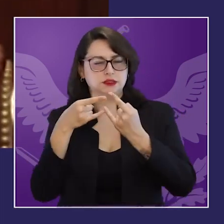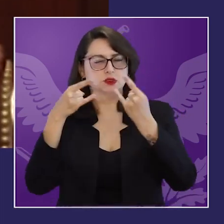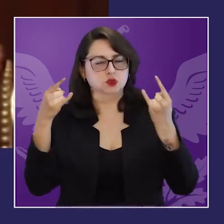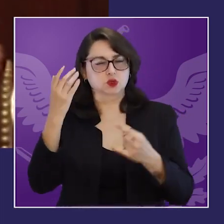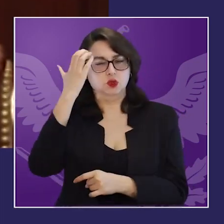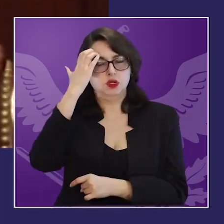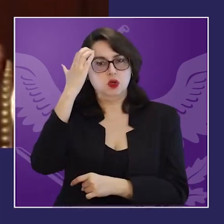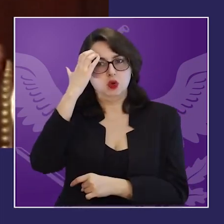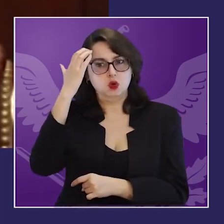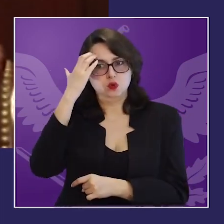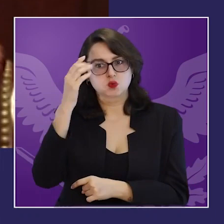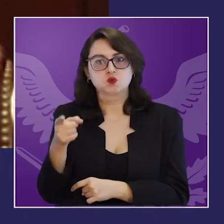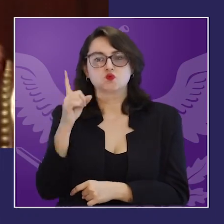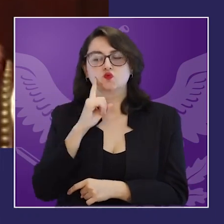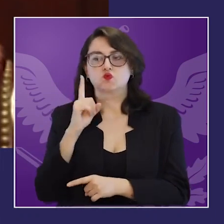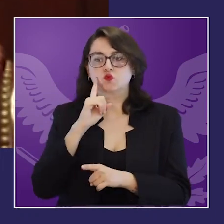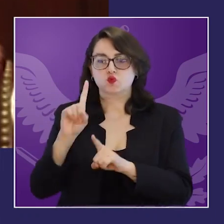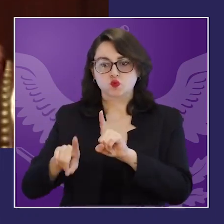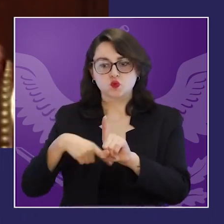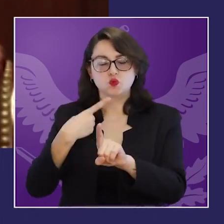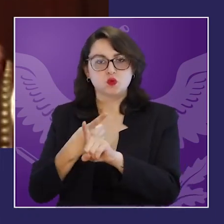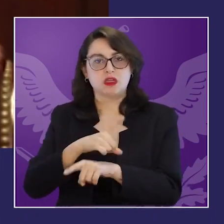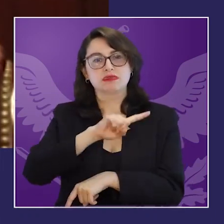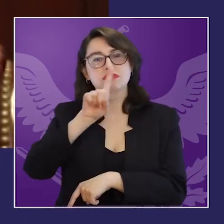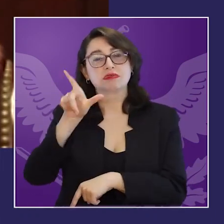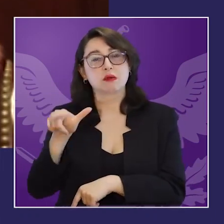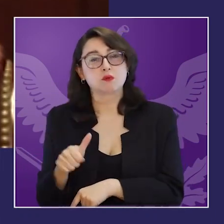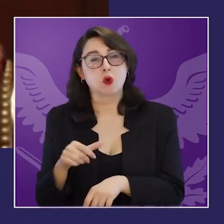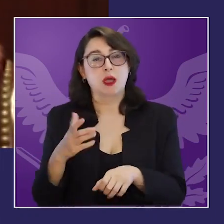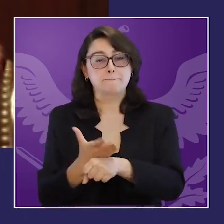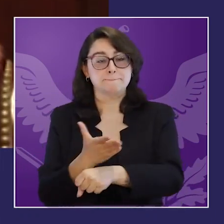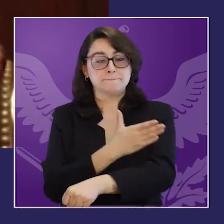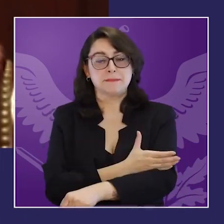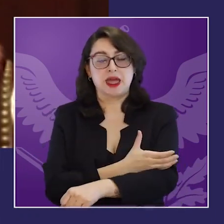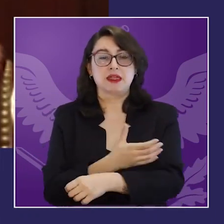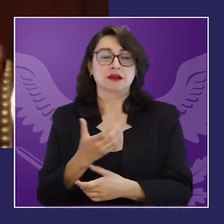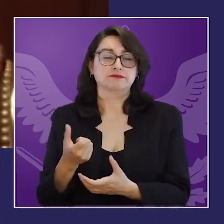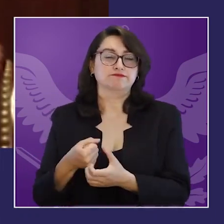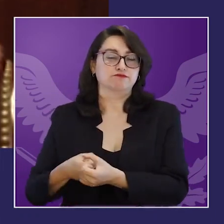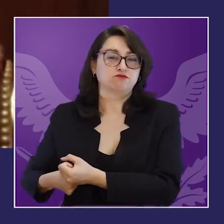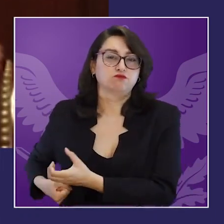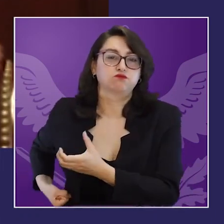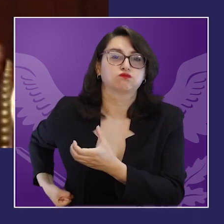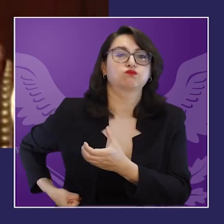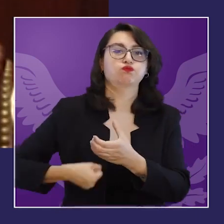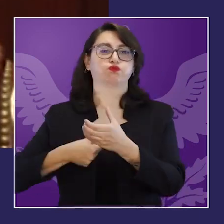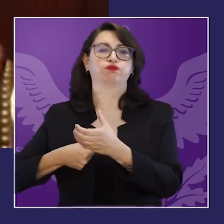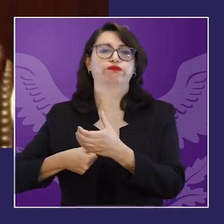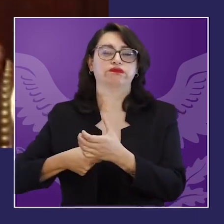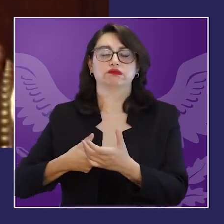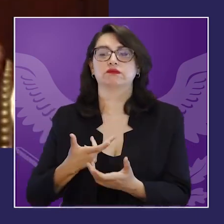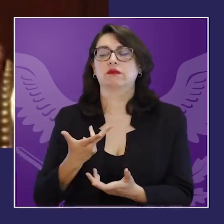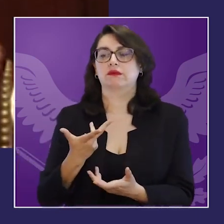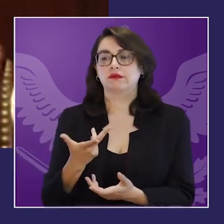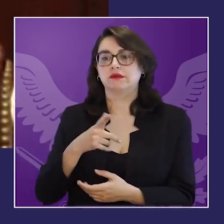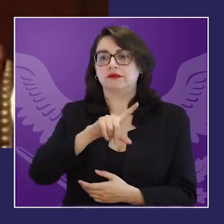muy cruel contra Rosalvira Celi, que yo sé que se conoce en la región, que es violada, empalada